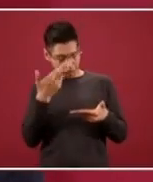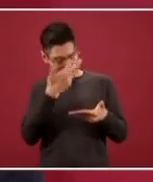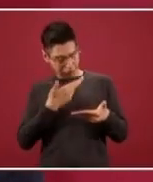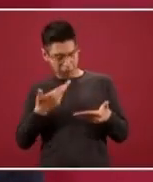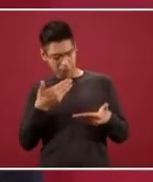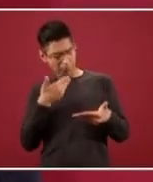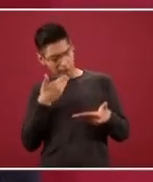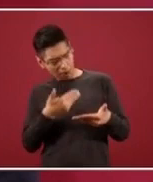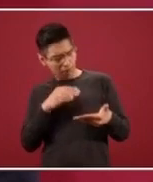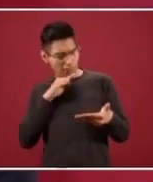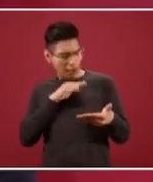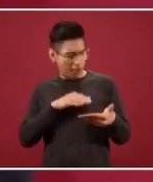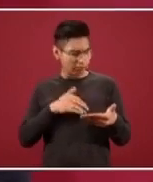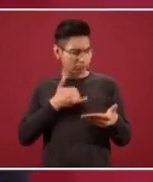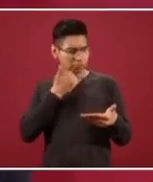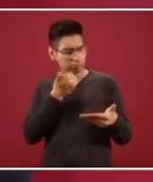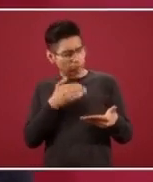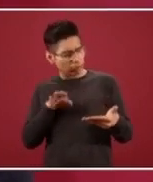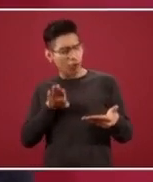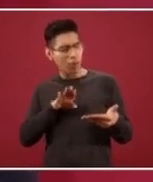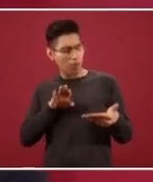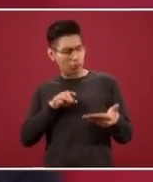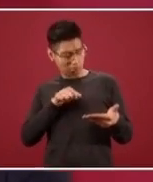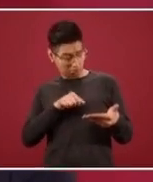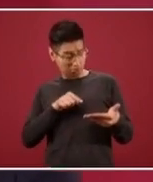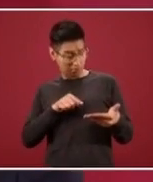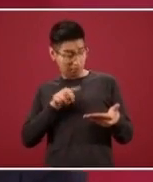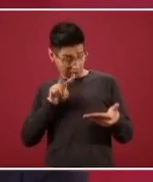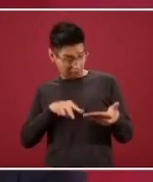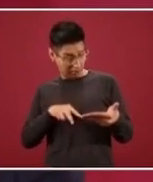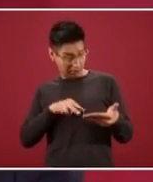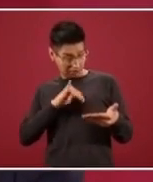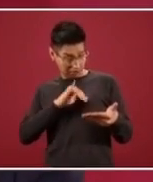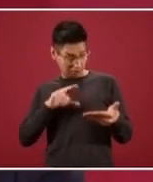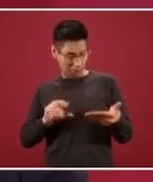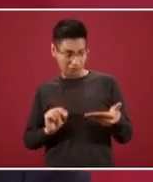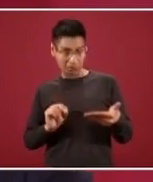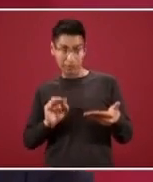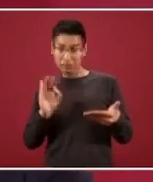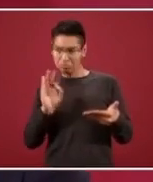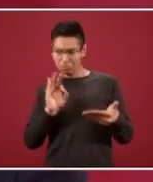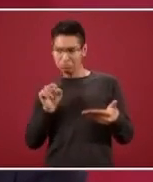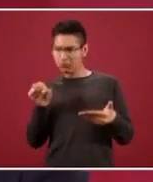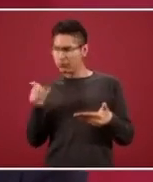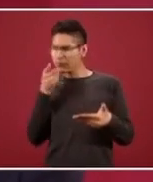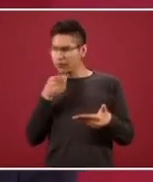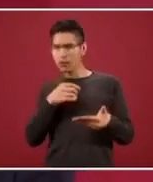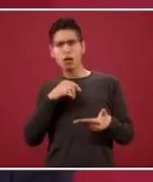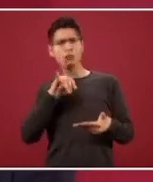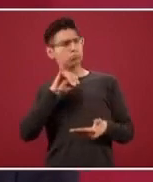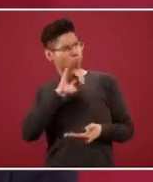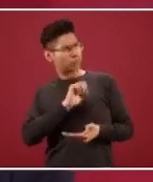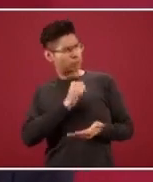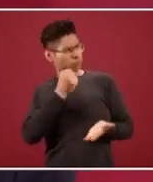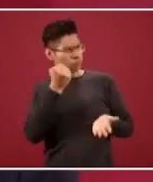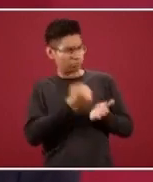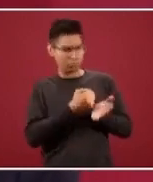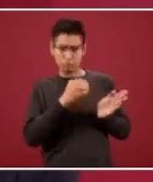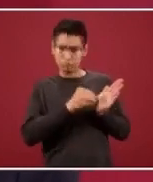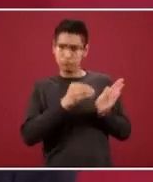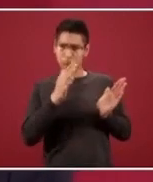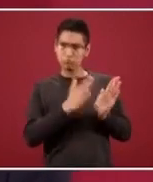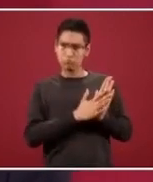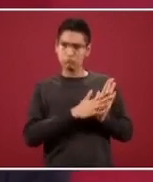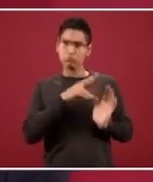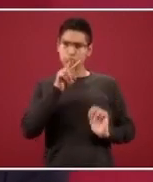la lectura y si el resultado es válido. Una vez que se les valida una serie de resultados